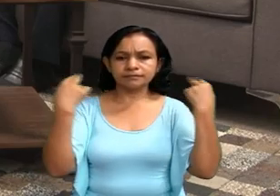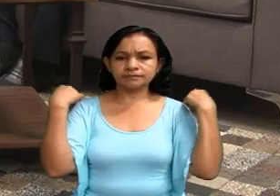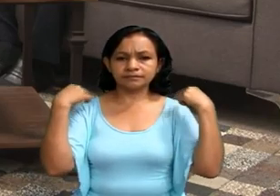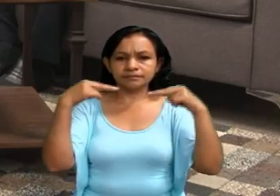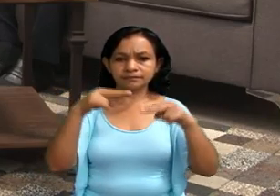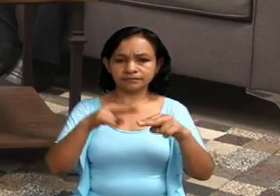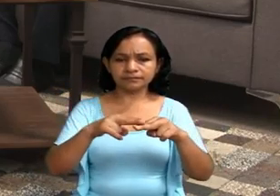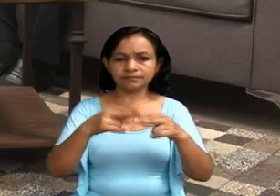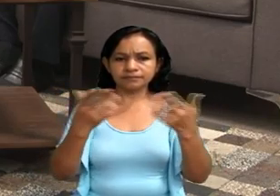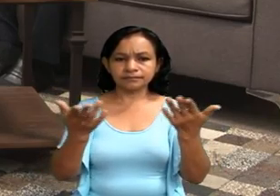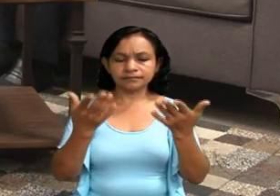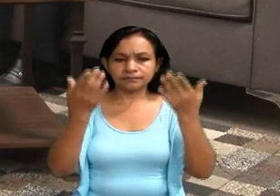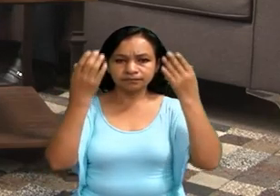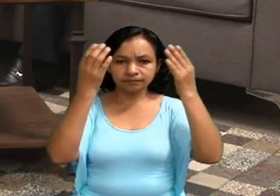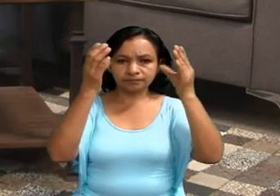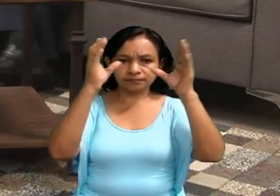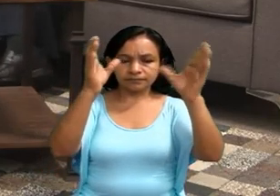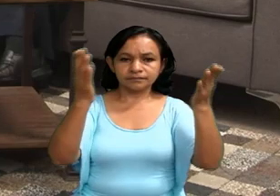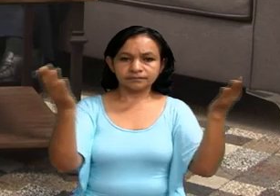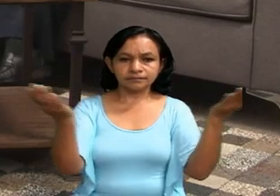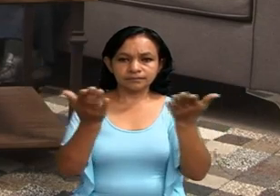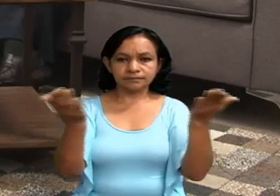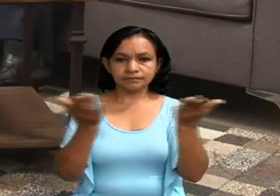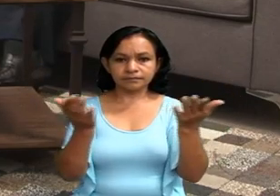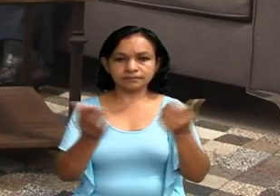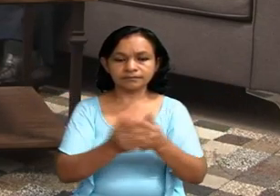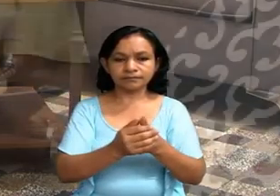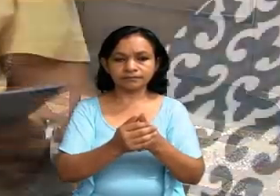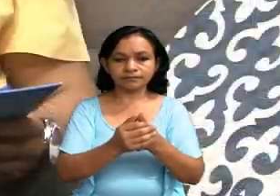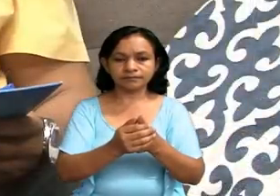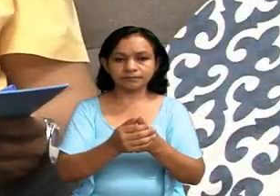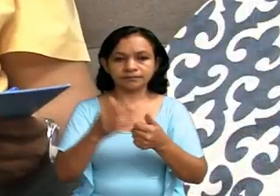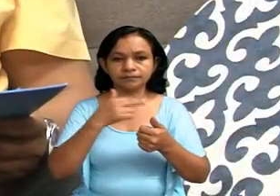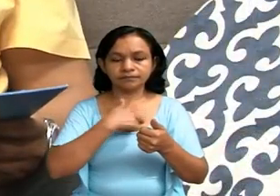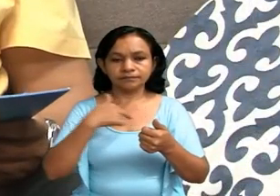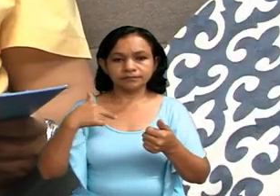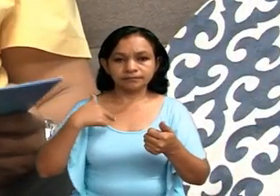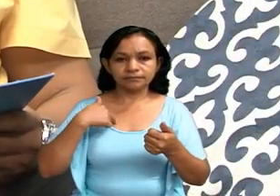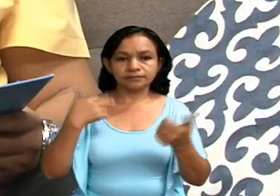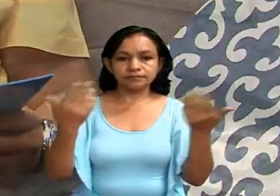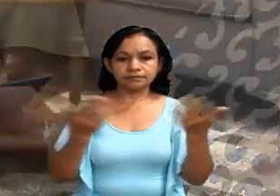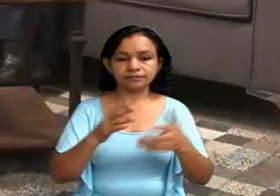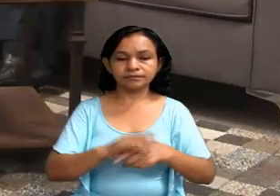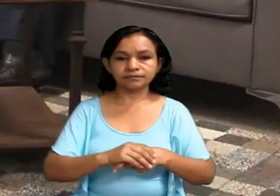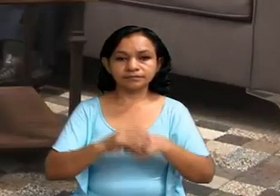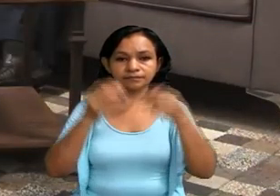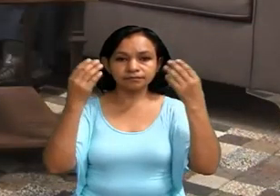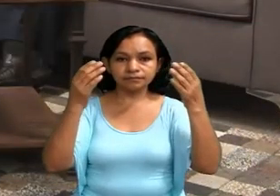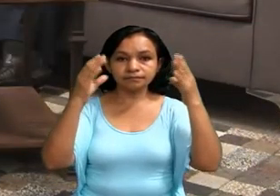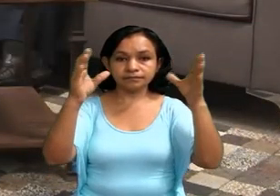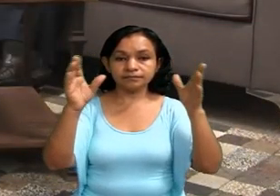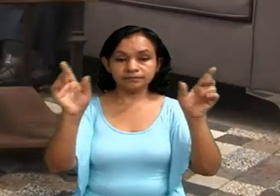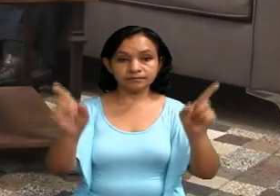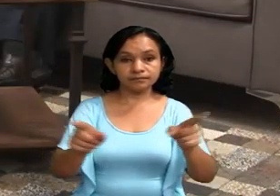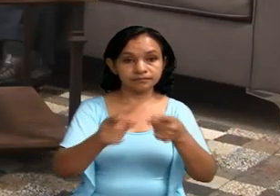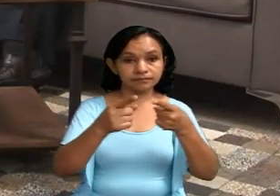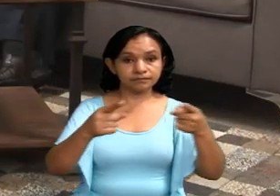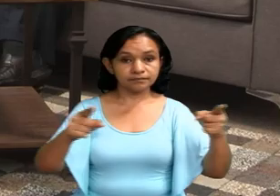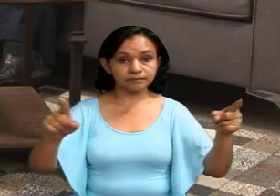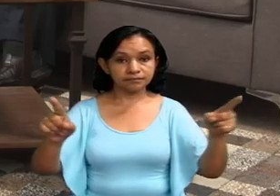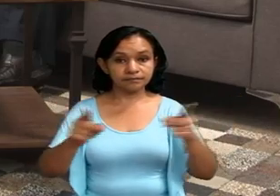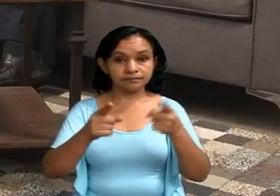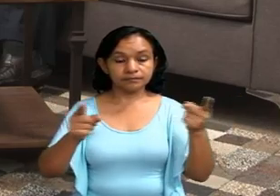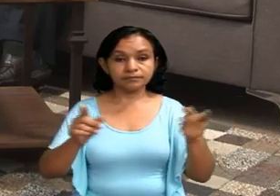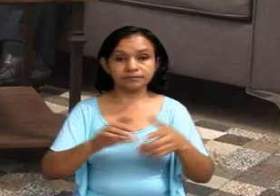que son además también culturas, bueno, las poblaciones afrodescendientes. Son culturas muy musicales, muy... Sí,